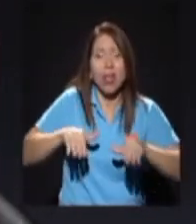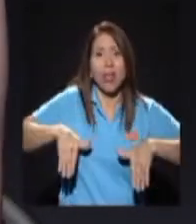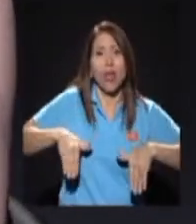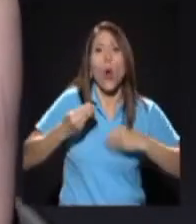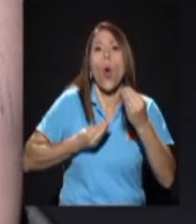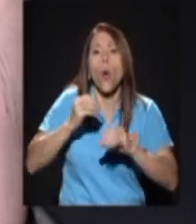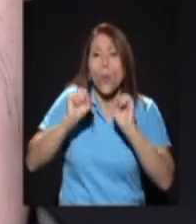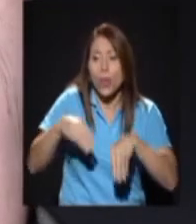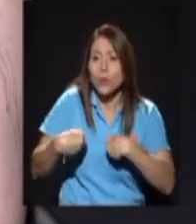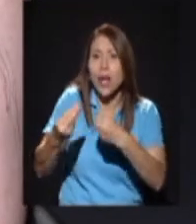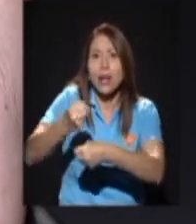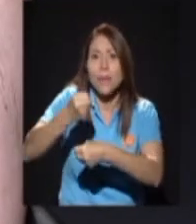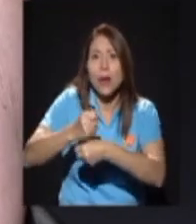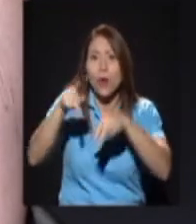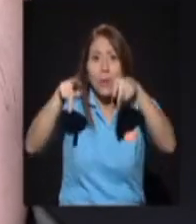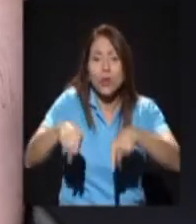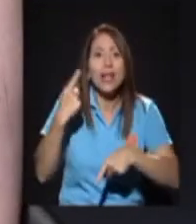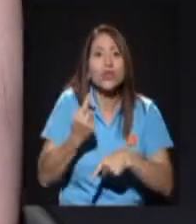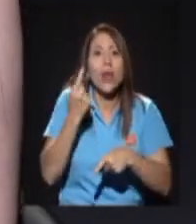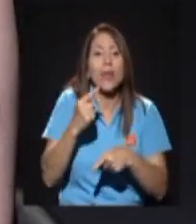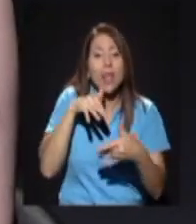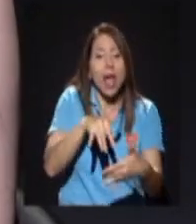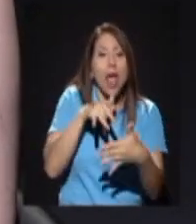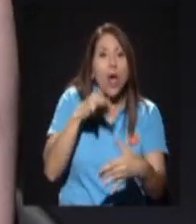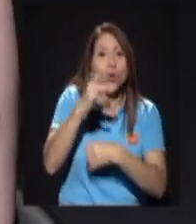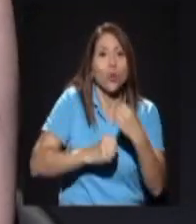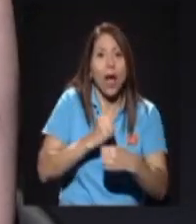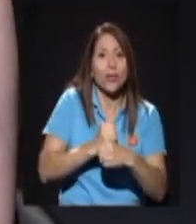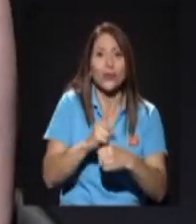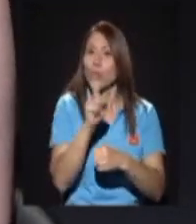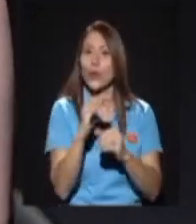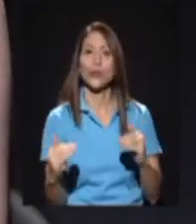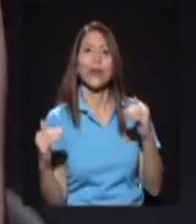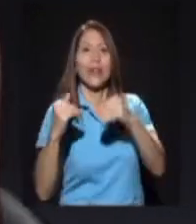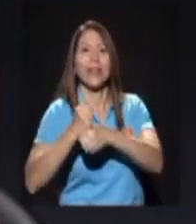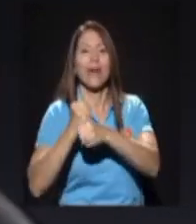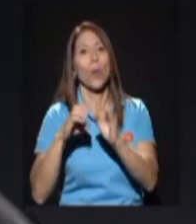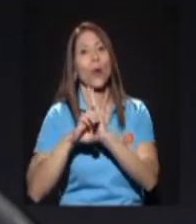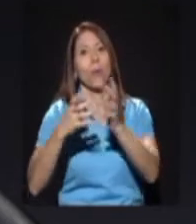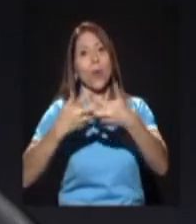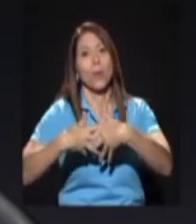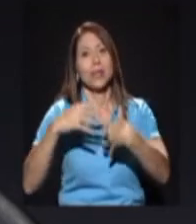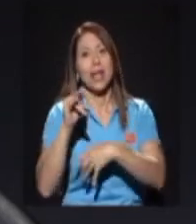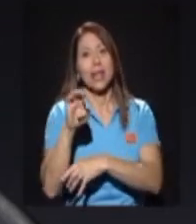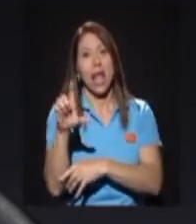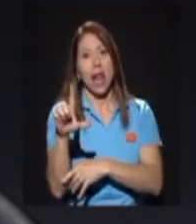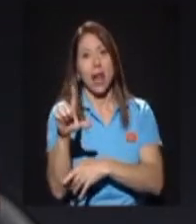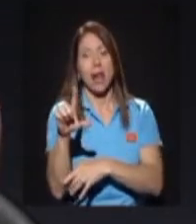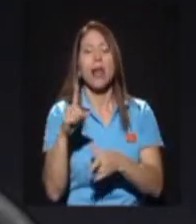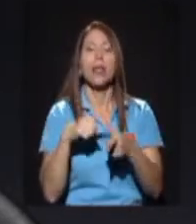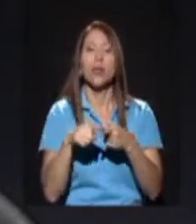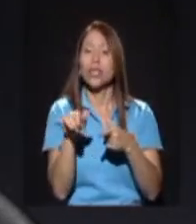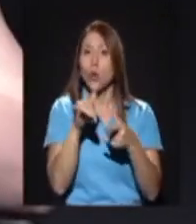con 8 años de escolaridad? No va a ser el que va a tener en Intel, ¿verdad? Entonces, hay como